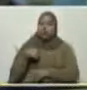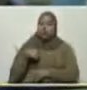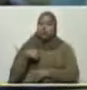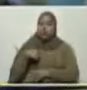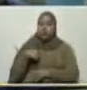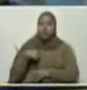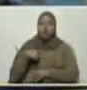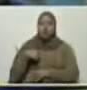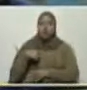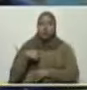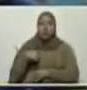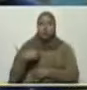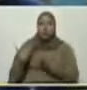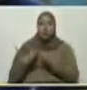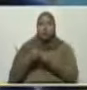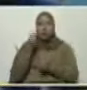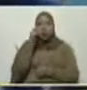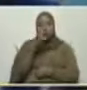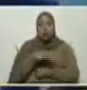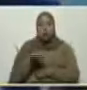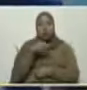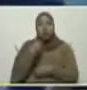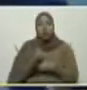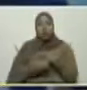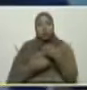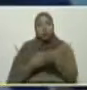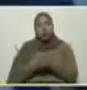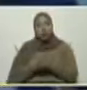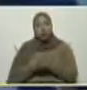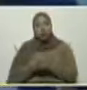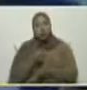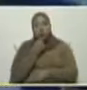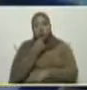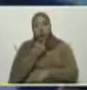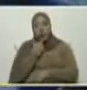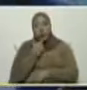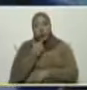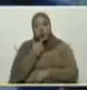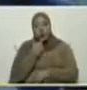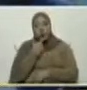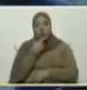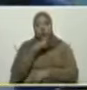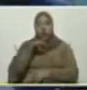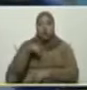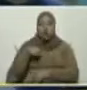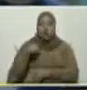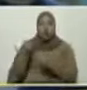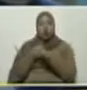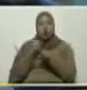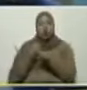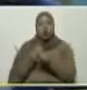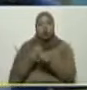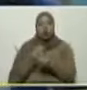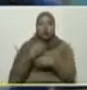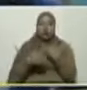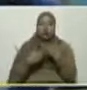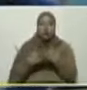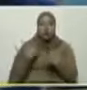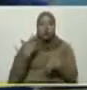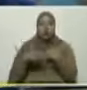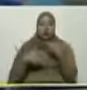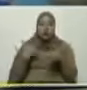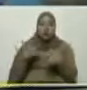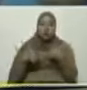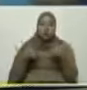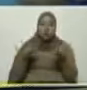nosotros No importa que ellos subestimen y nosotros a a trabajar a accionar